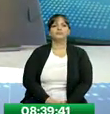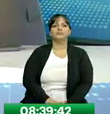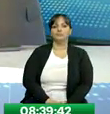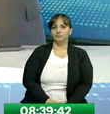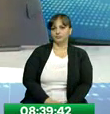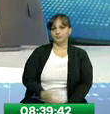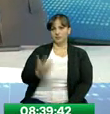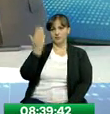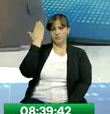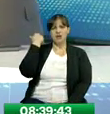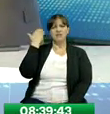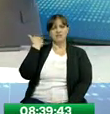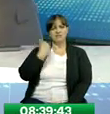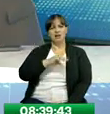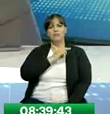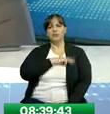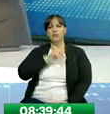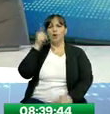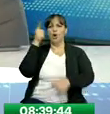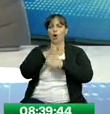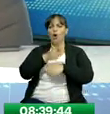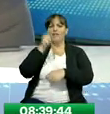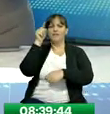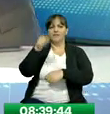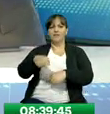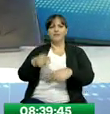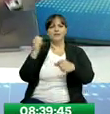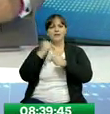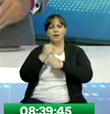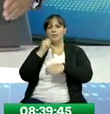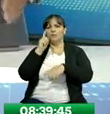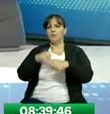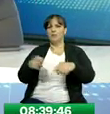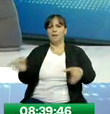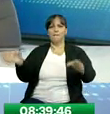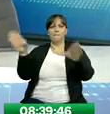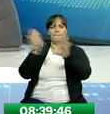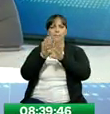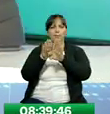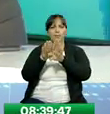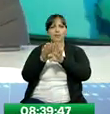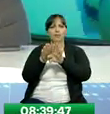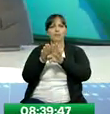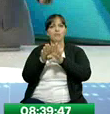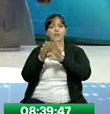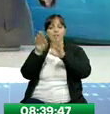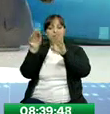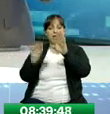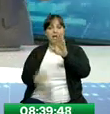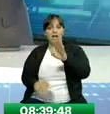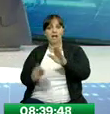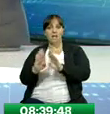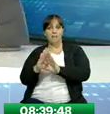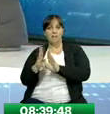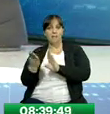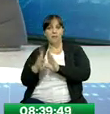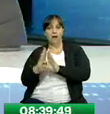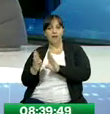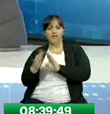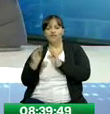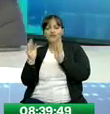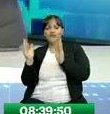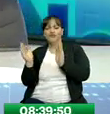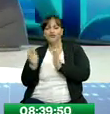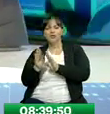café que tú la vas a ver hay una puerta café una pequeña por ahí le vendían o sea les vieron la cara de tontos les dieron la